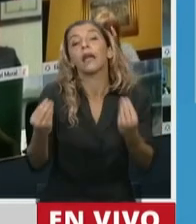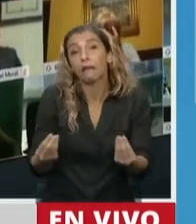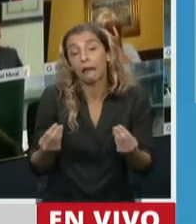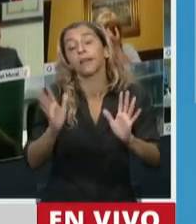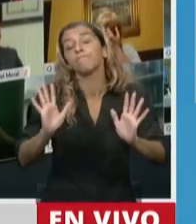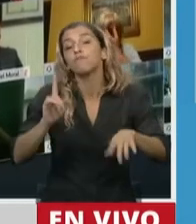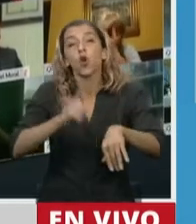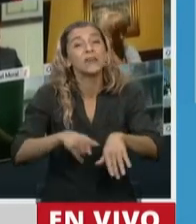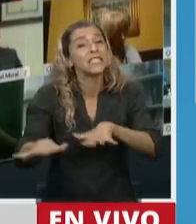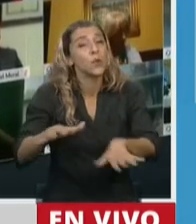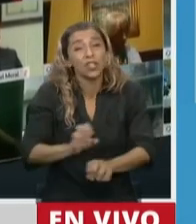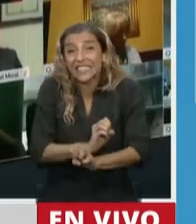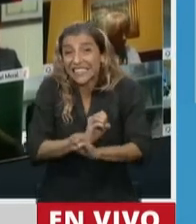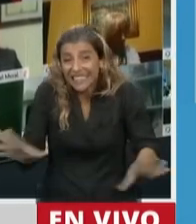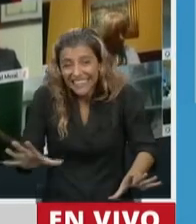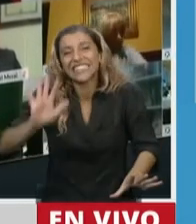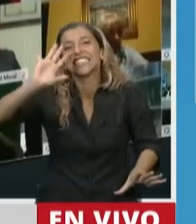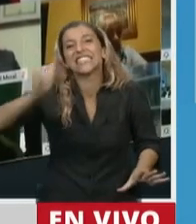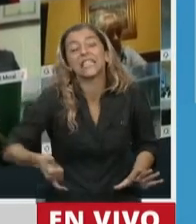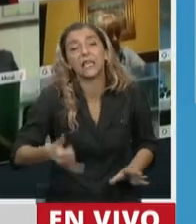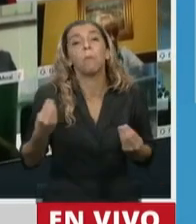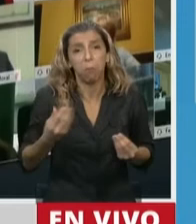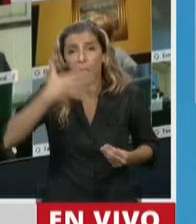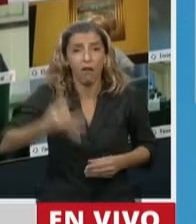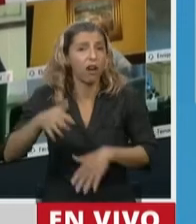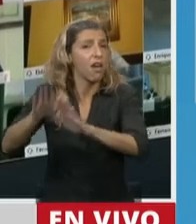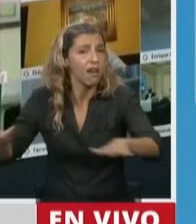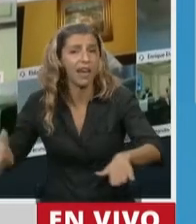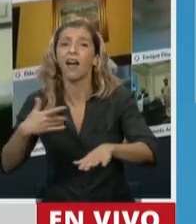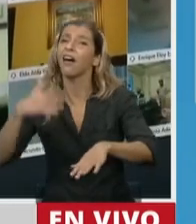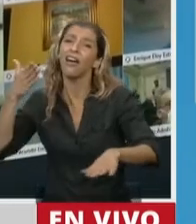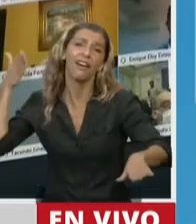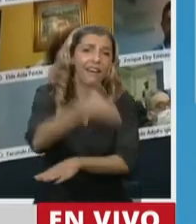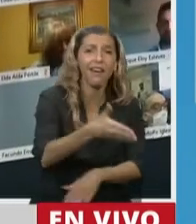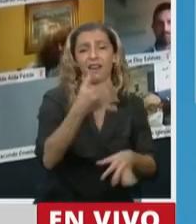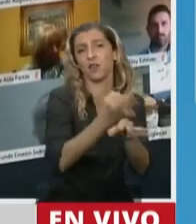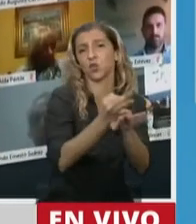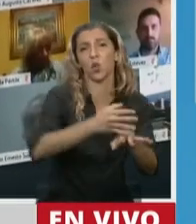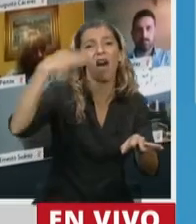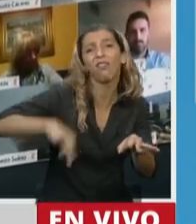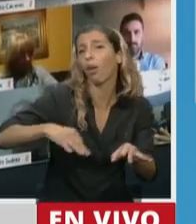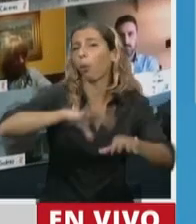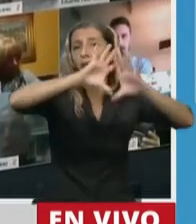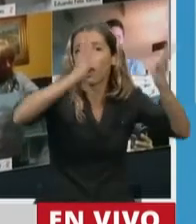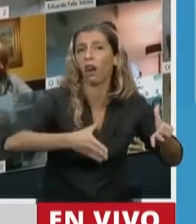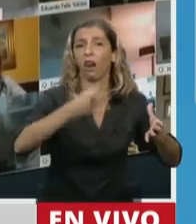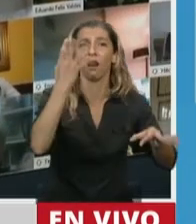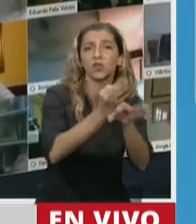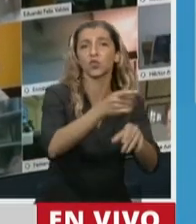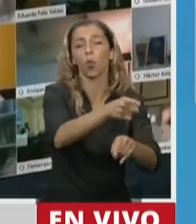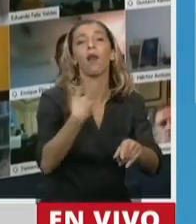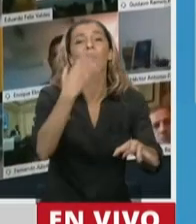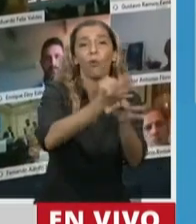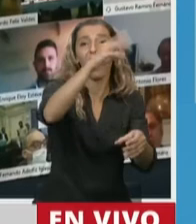de los docentes es estar con sus alumnos. Las escuelas deben volver a estar llenas de juegos y de